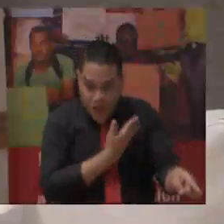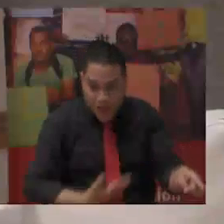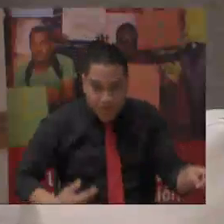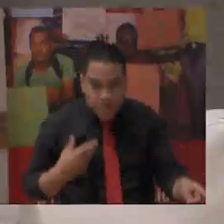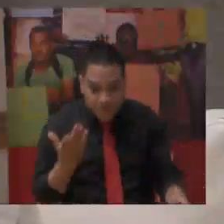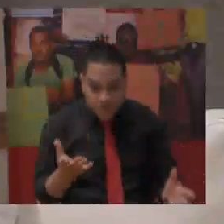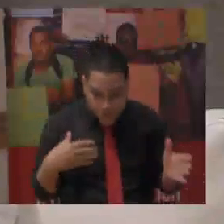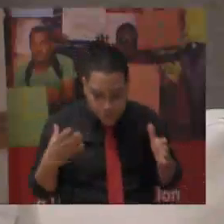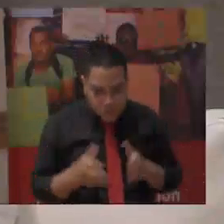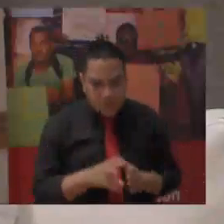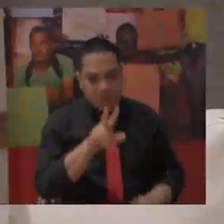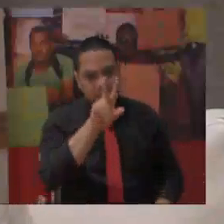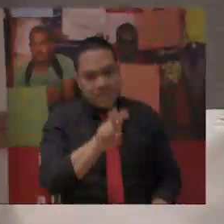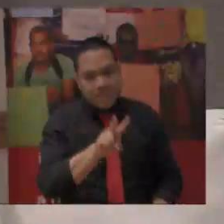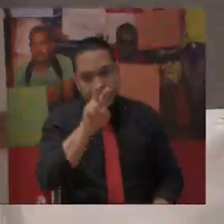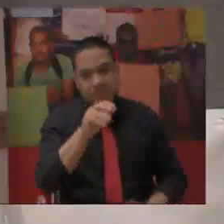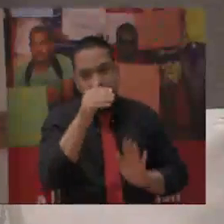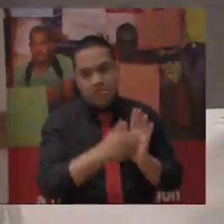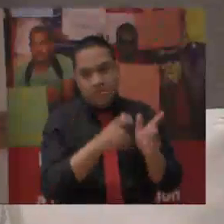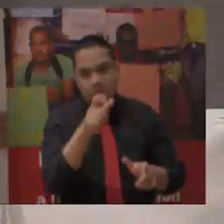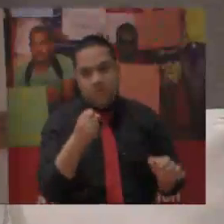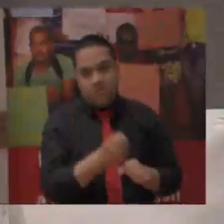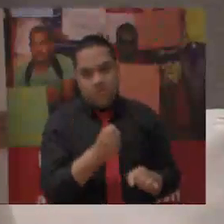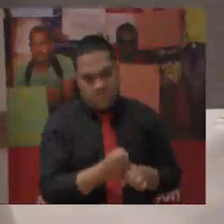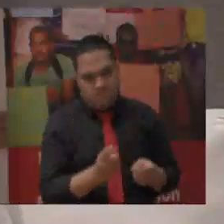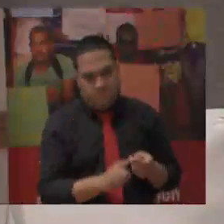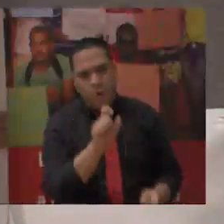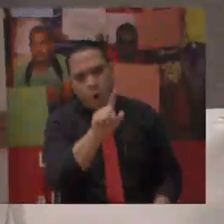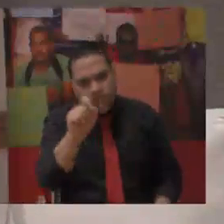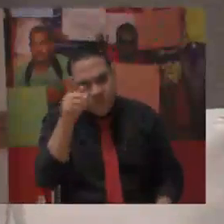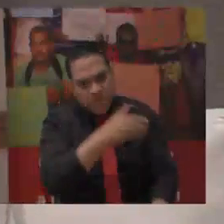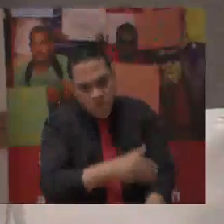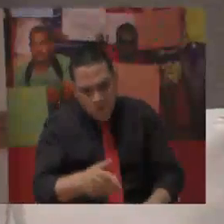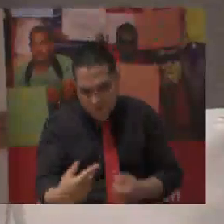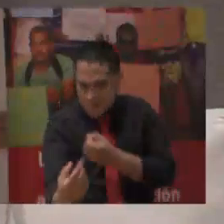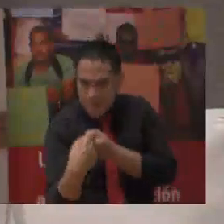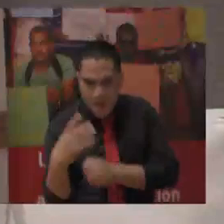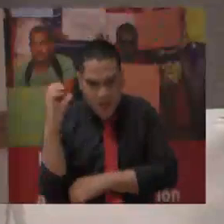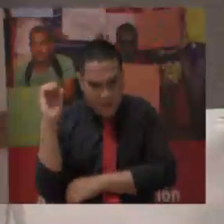53 mil empleados, 11 millones de clientes, que es tan poderosa,